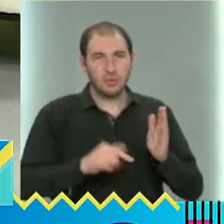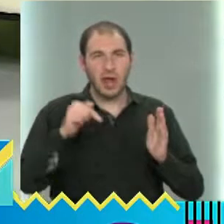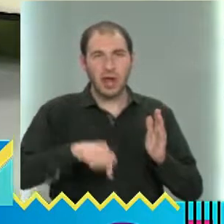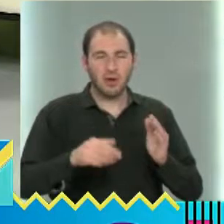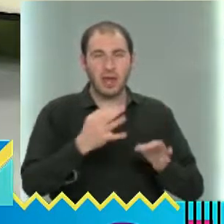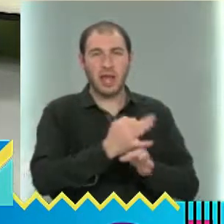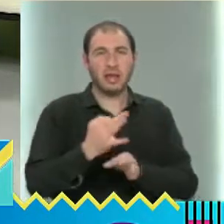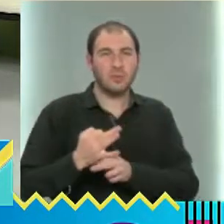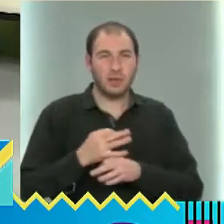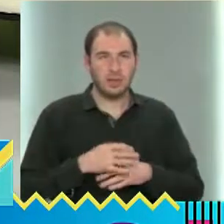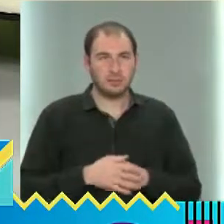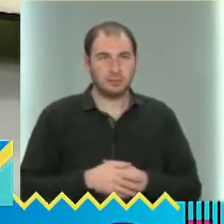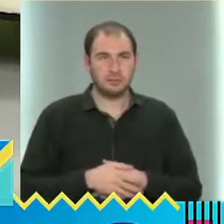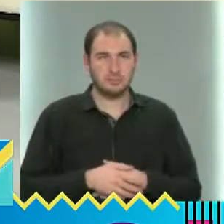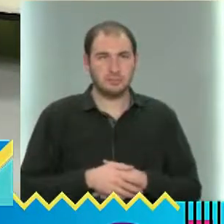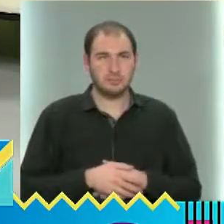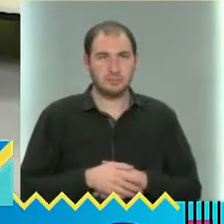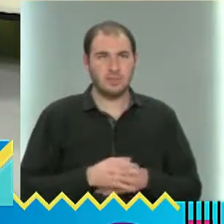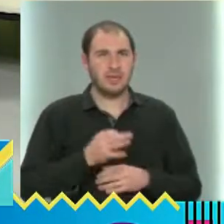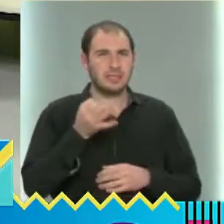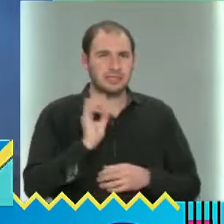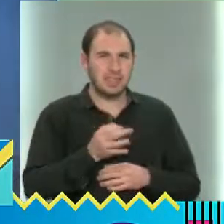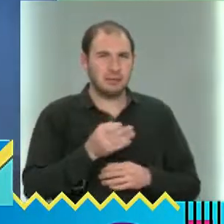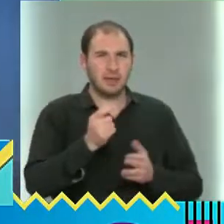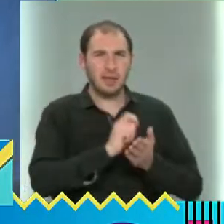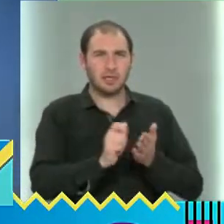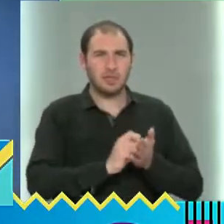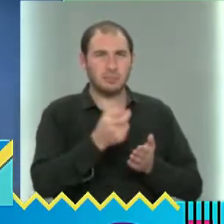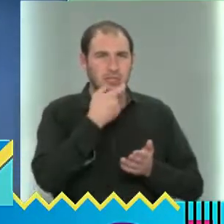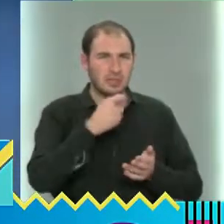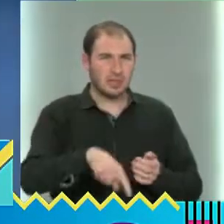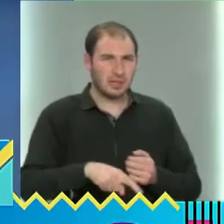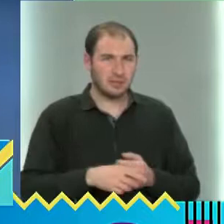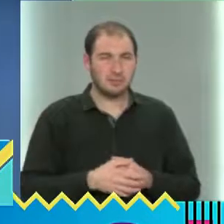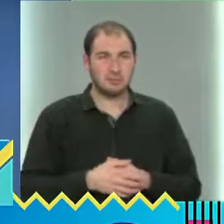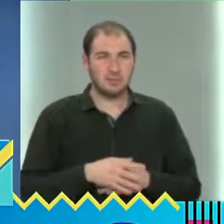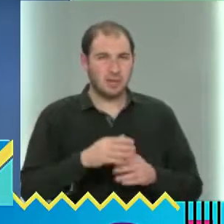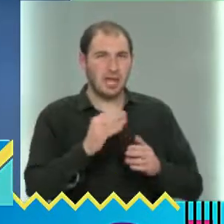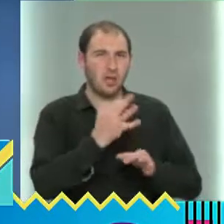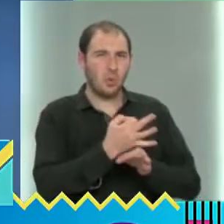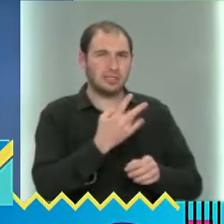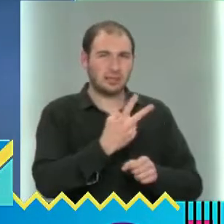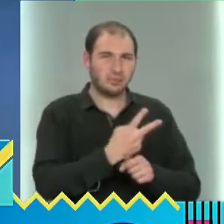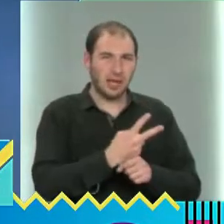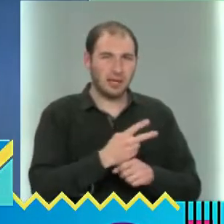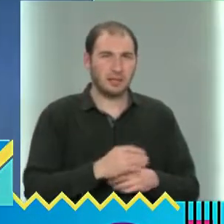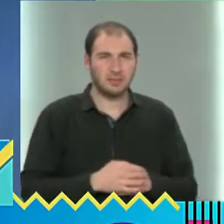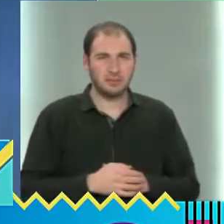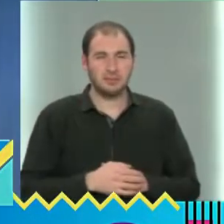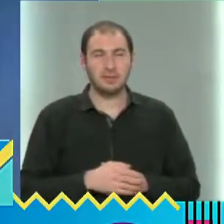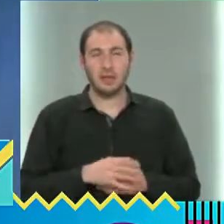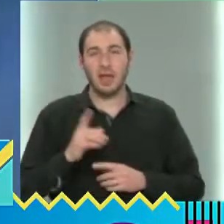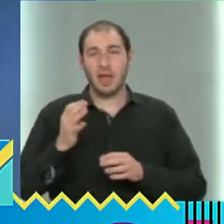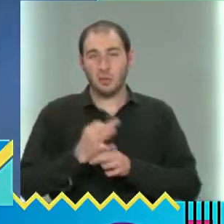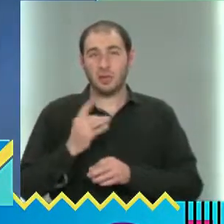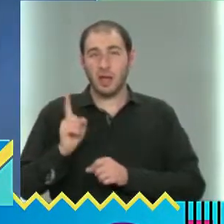en las escuelas, ¿saben si hay escritores mendocinos que estén hoy en las escuelas secundarias, en las escuelas primarias? En algunas